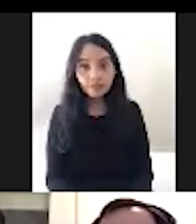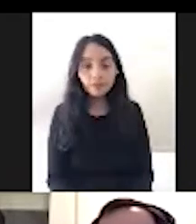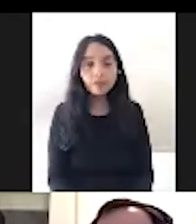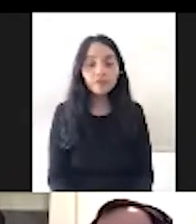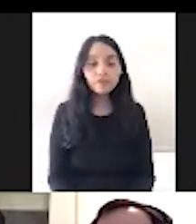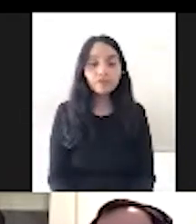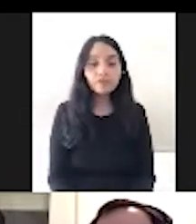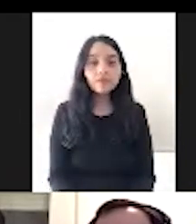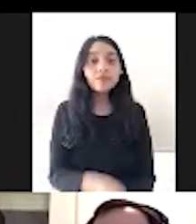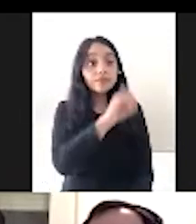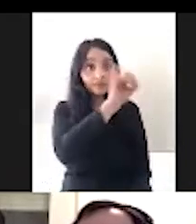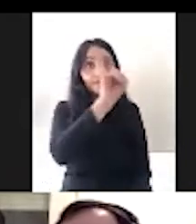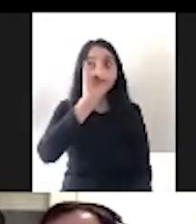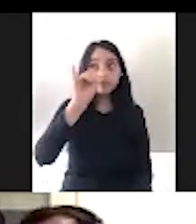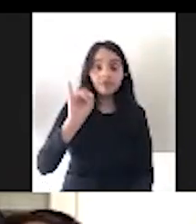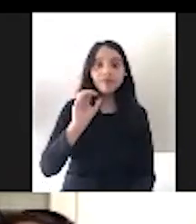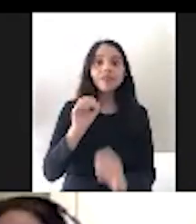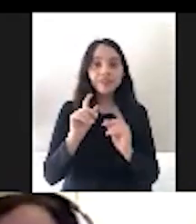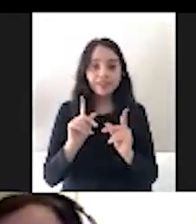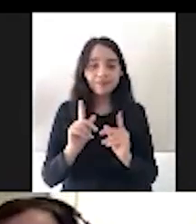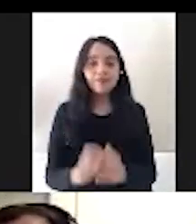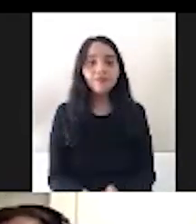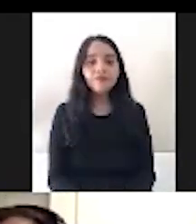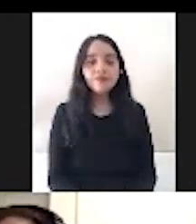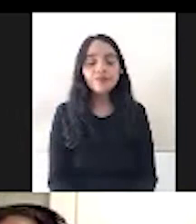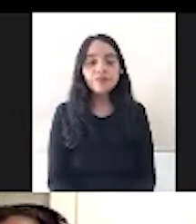Sí. ¿Sí? Vale.